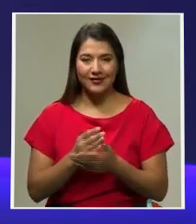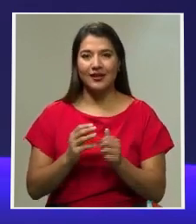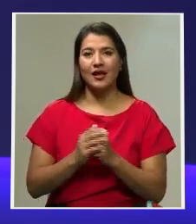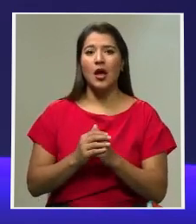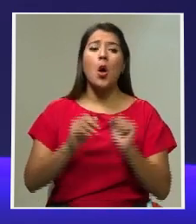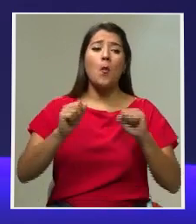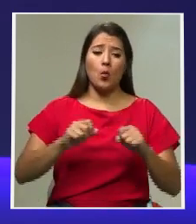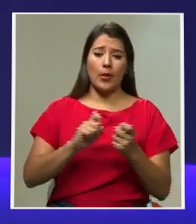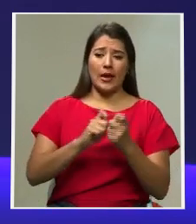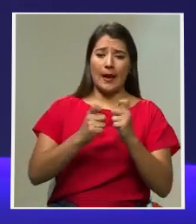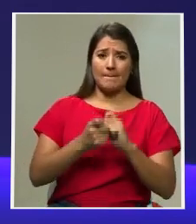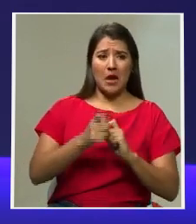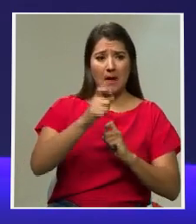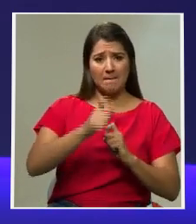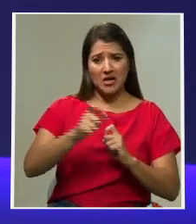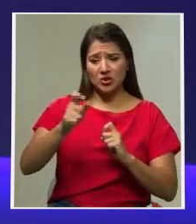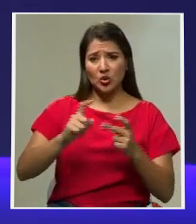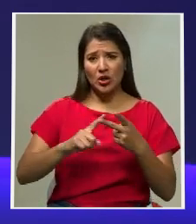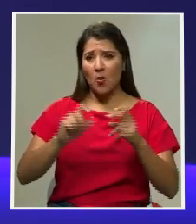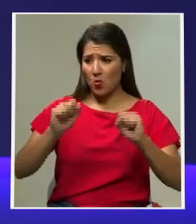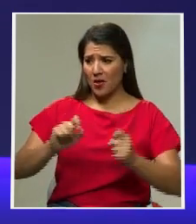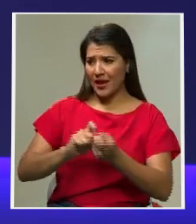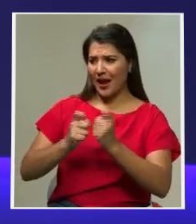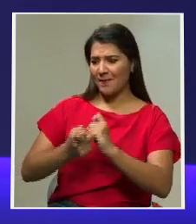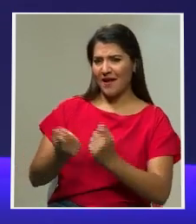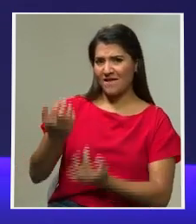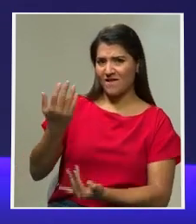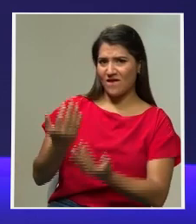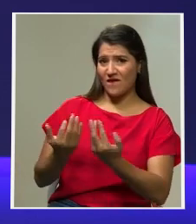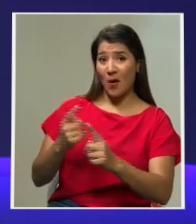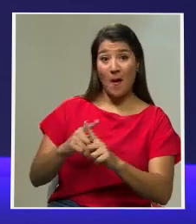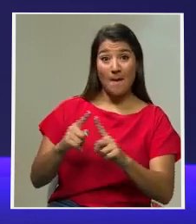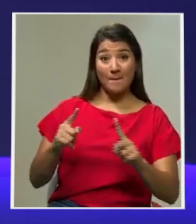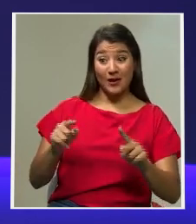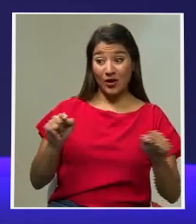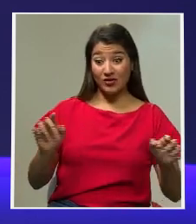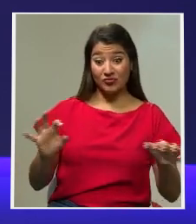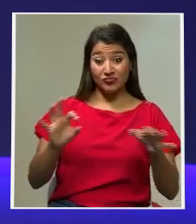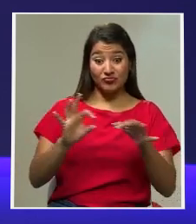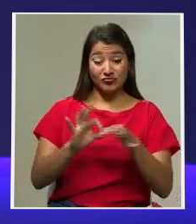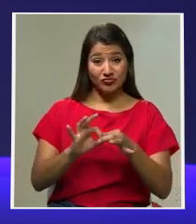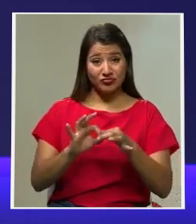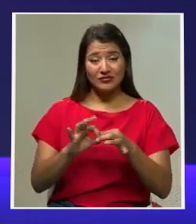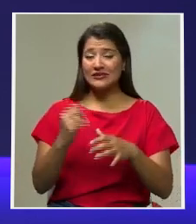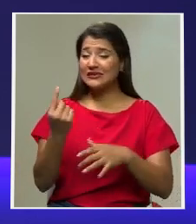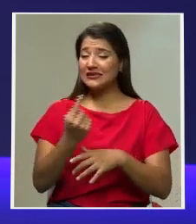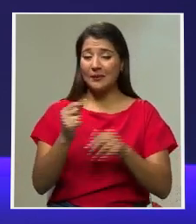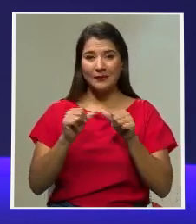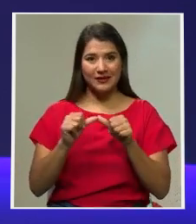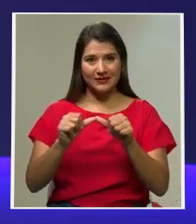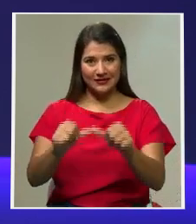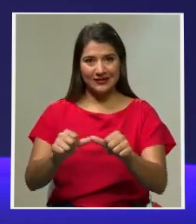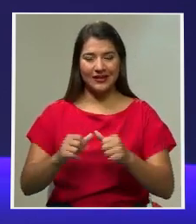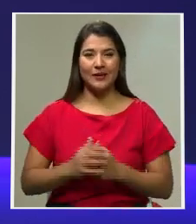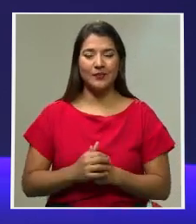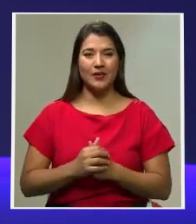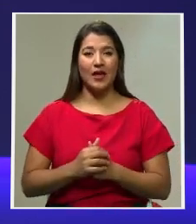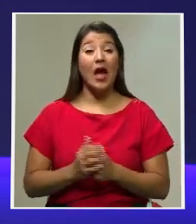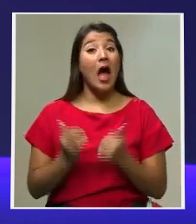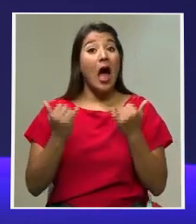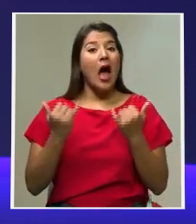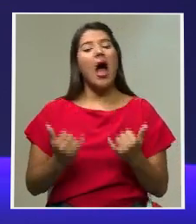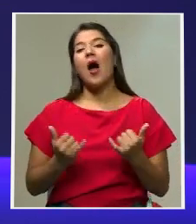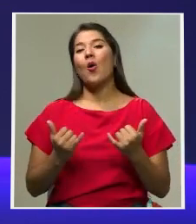las personas y cambian las fogatas, pero la dinámica es la misma. Ahora ya no siempre